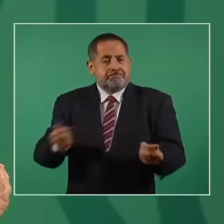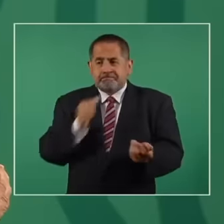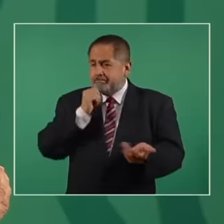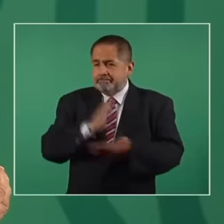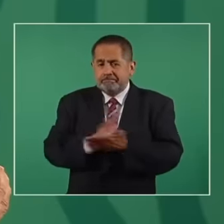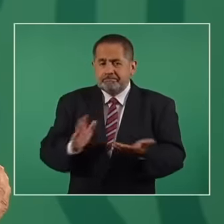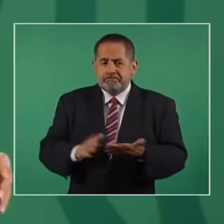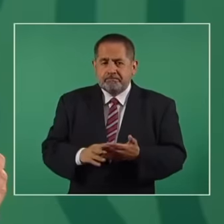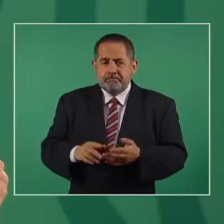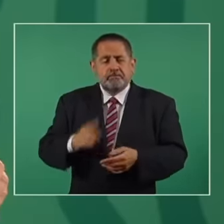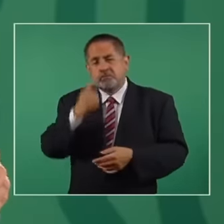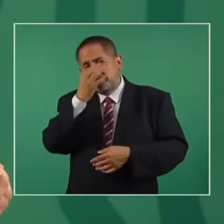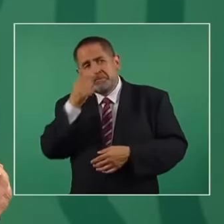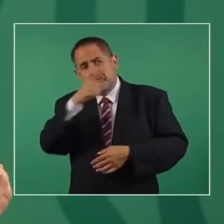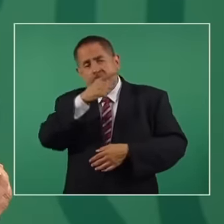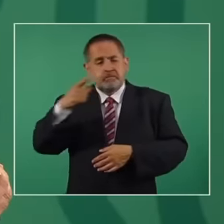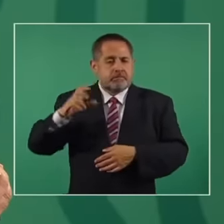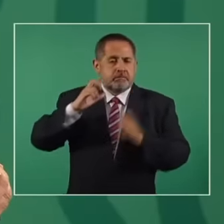Solo el Chepe,